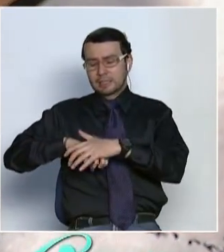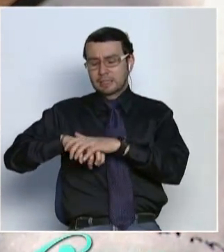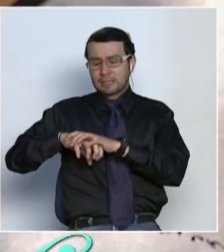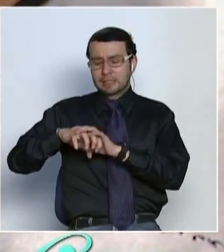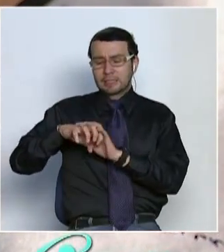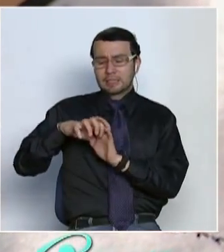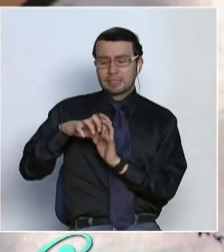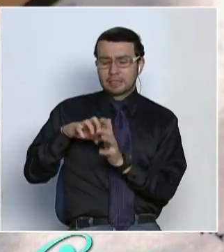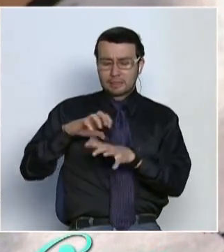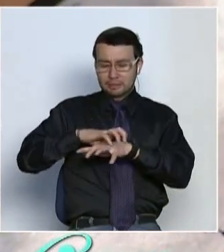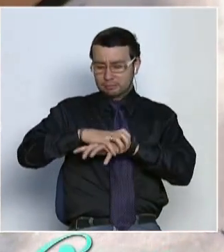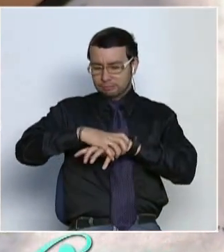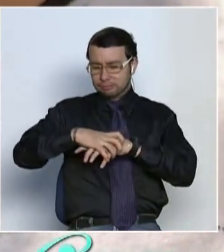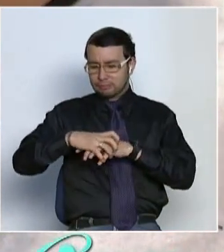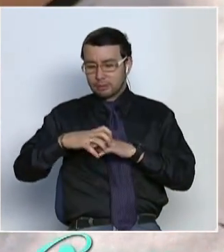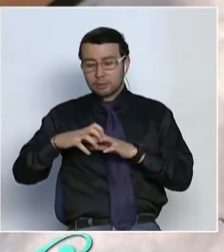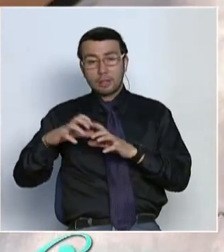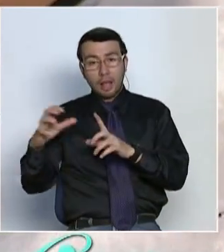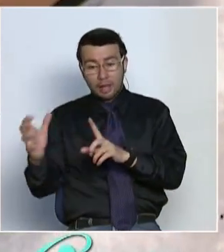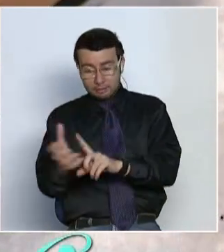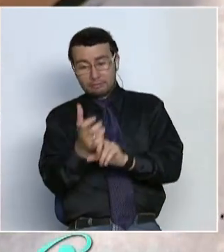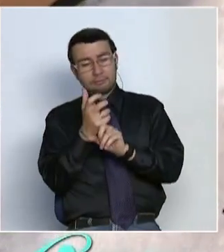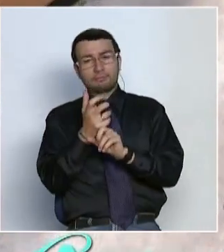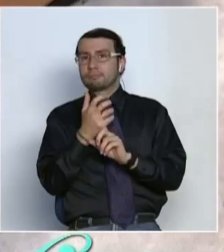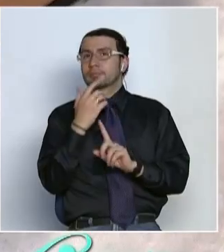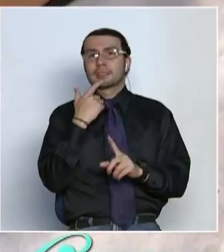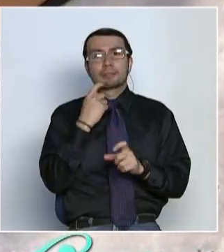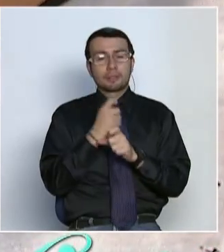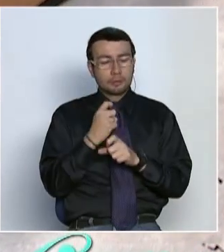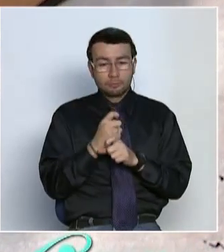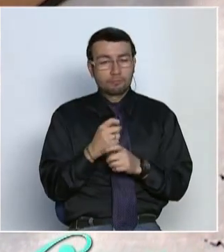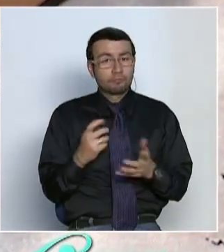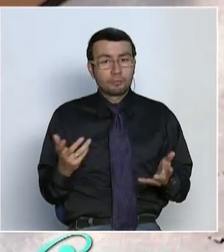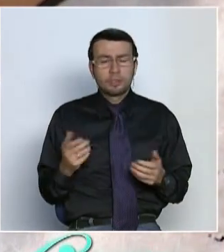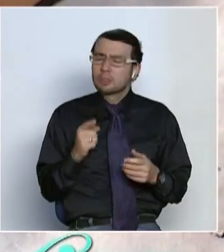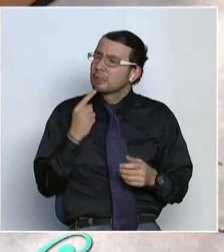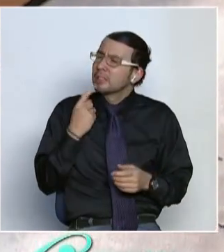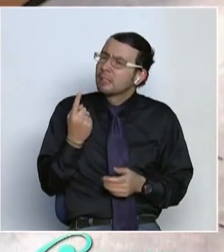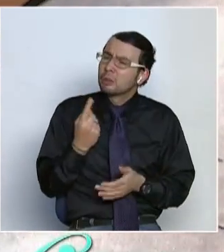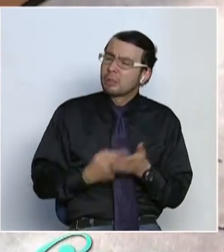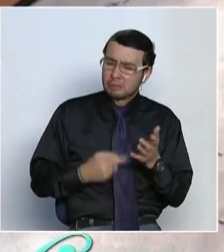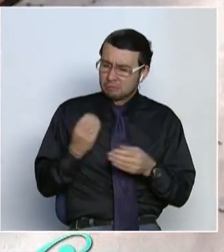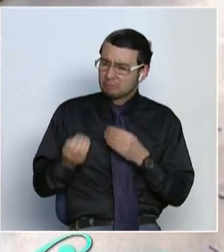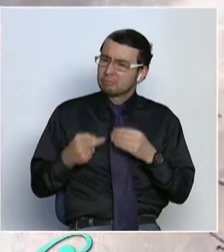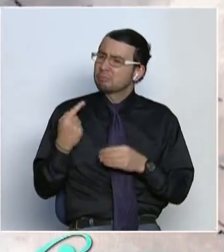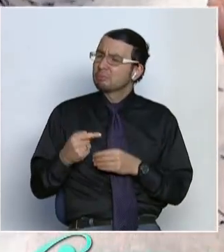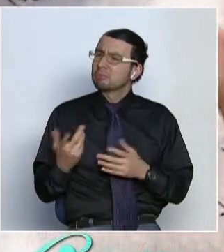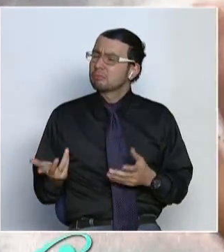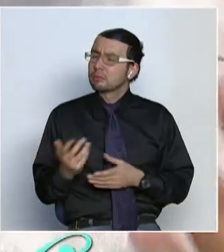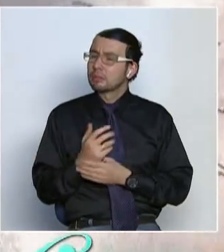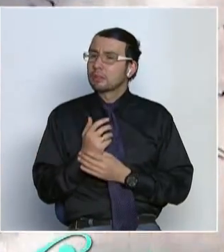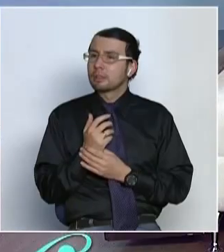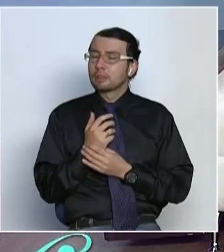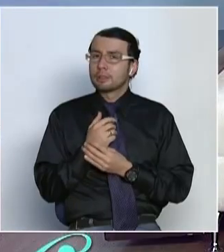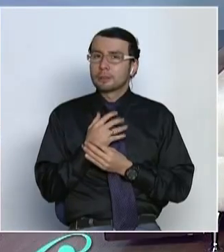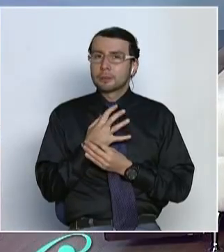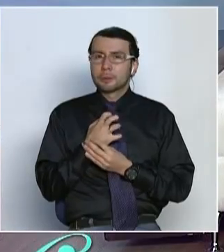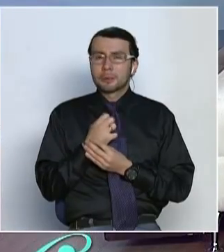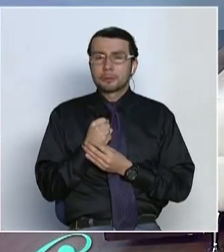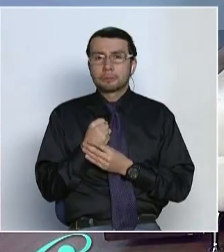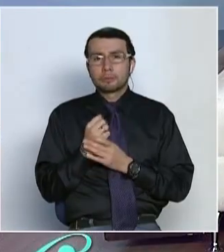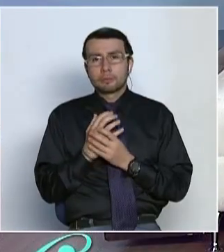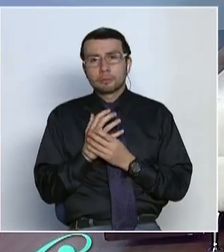impedía tomar objetos y hacer Claro, fuerza. Sí. ¿Y qué le dijeron que era eso? Ah, no, es que yo fui donde